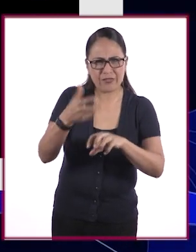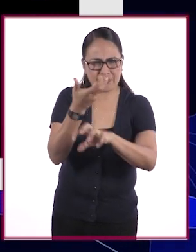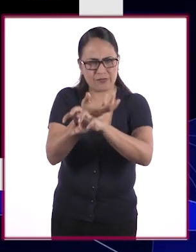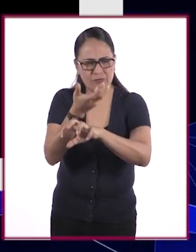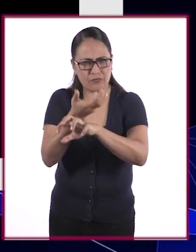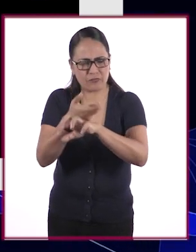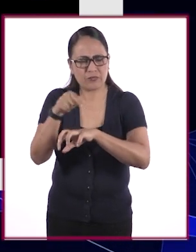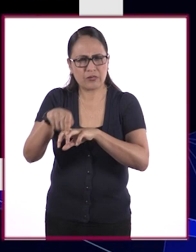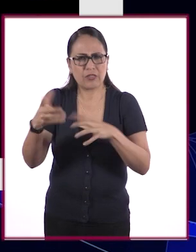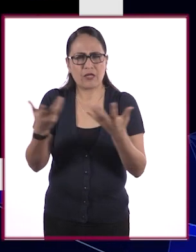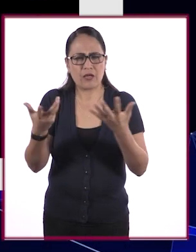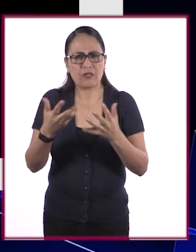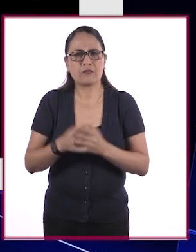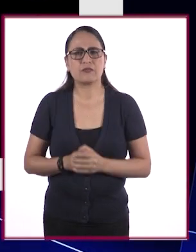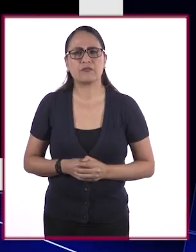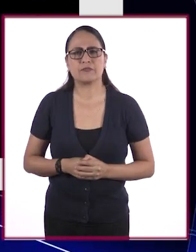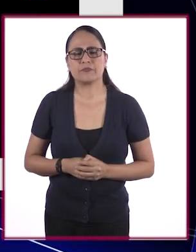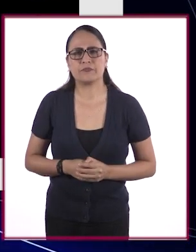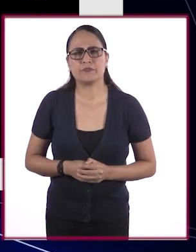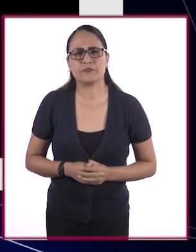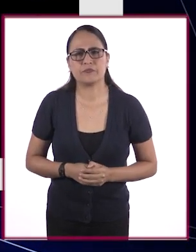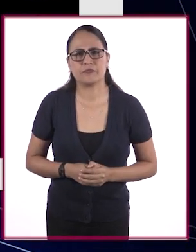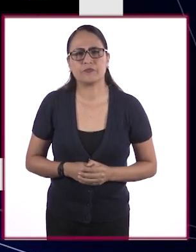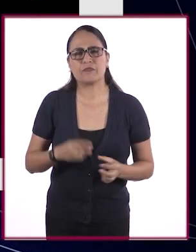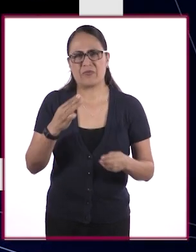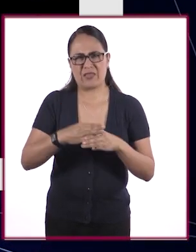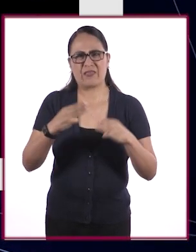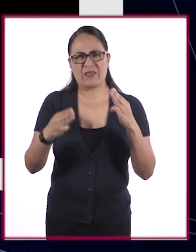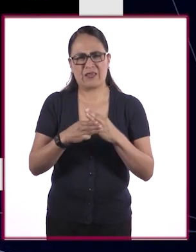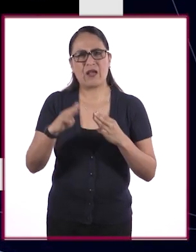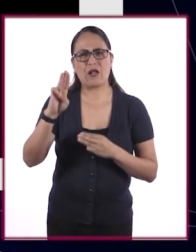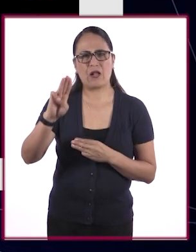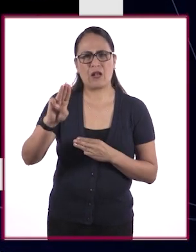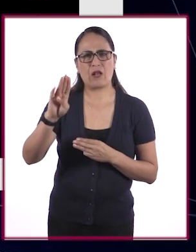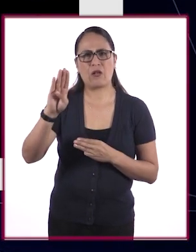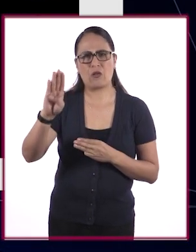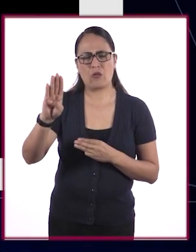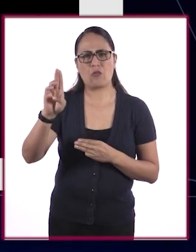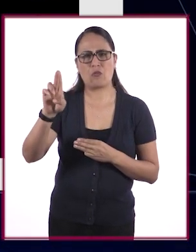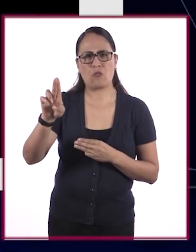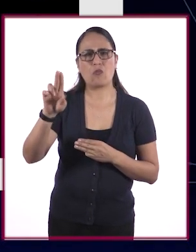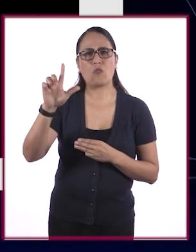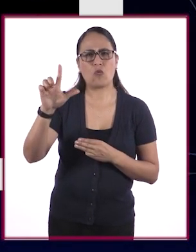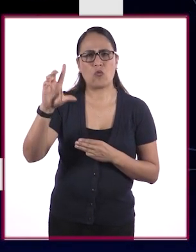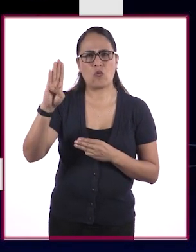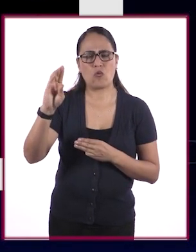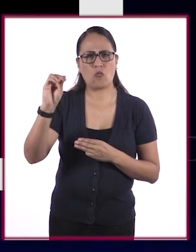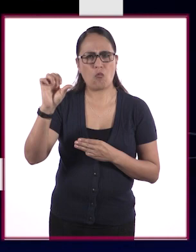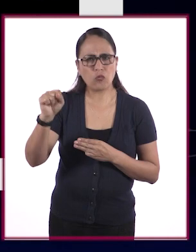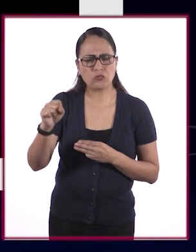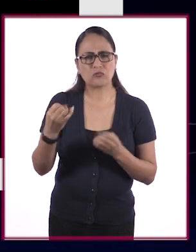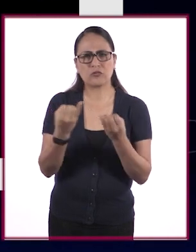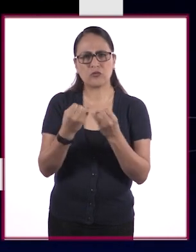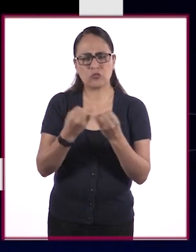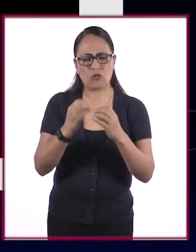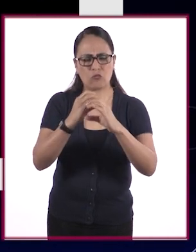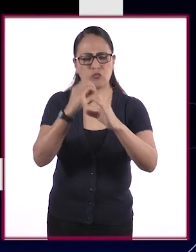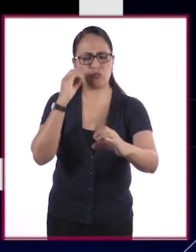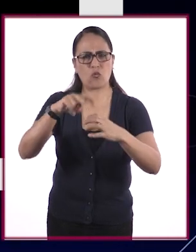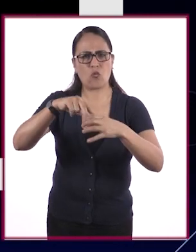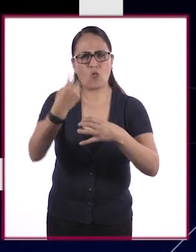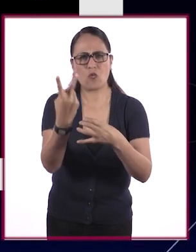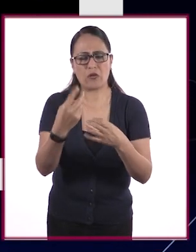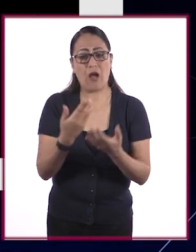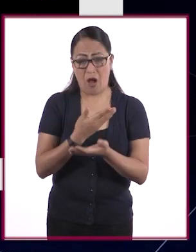en Estados Unidos estaban hechas con lo que se llamaba bulbos, tubos al vacío, algo que tampoco